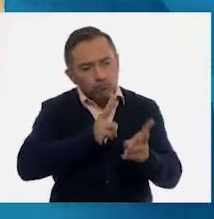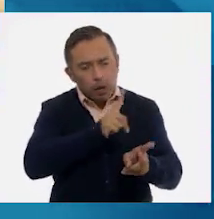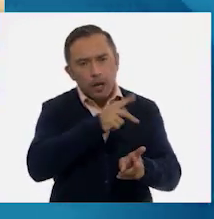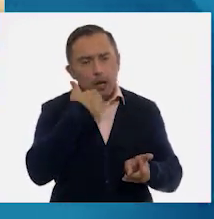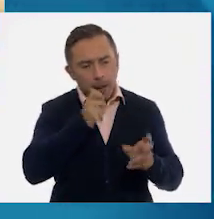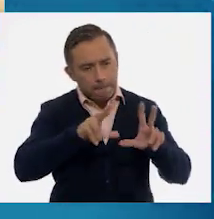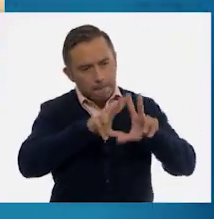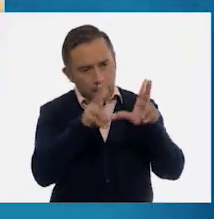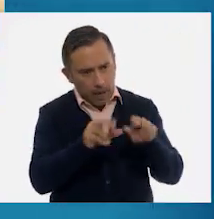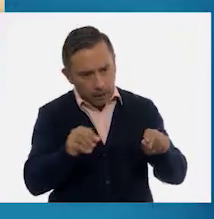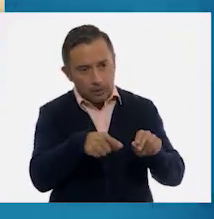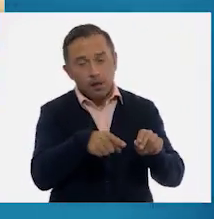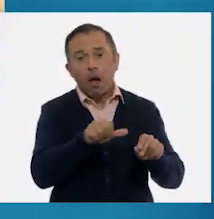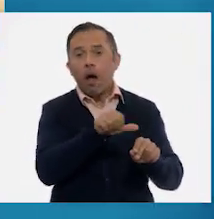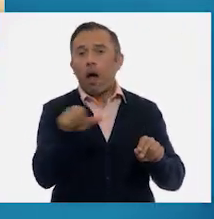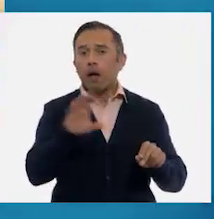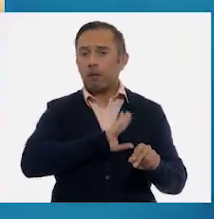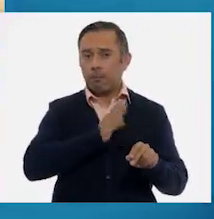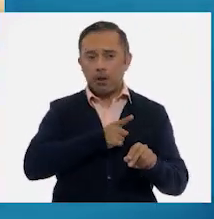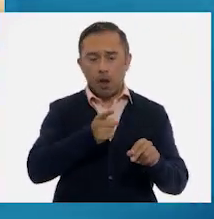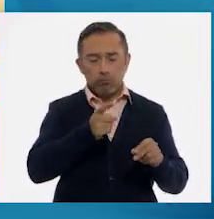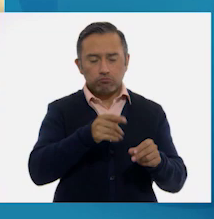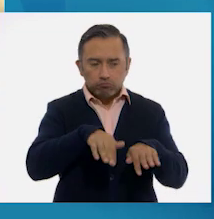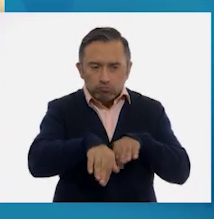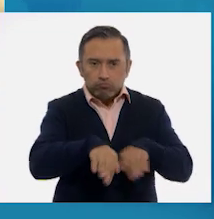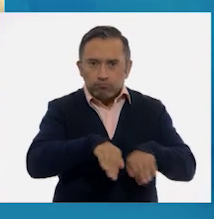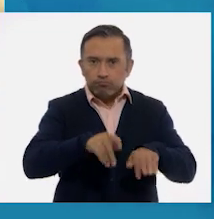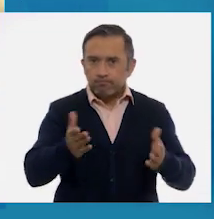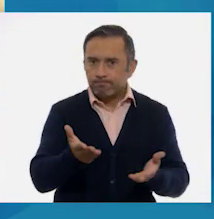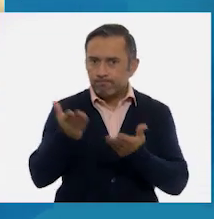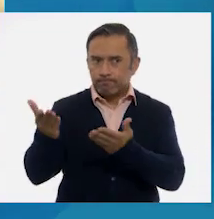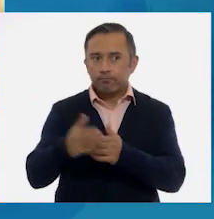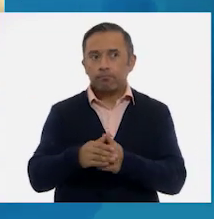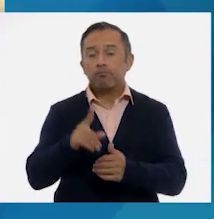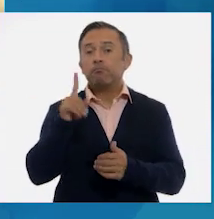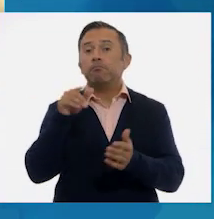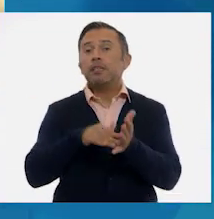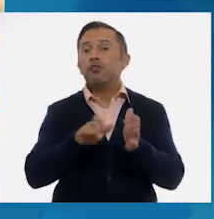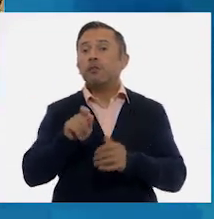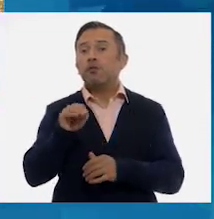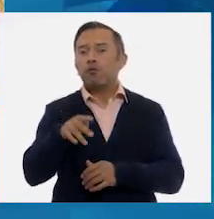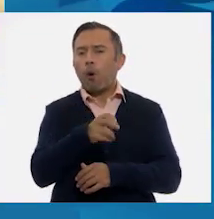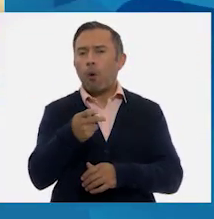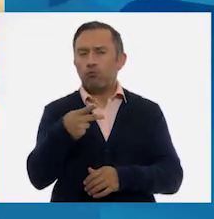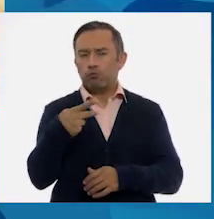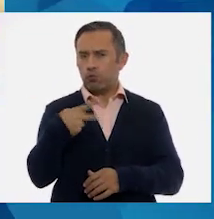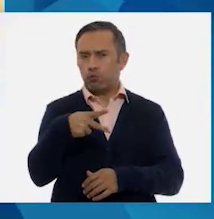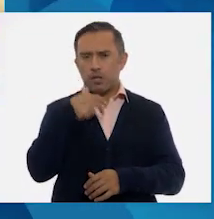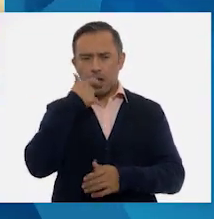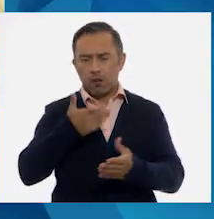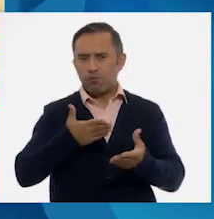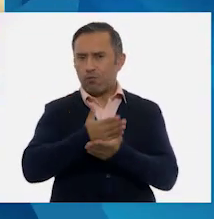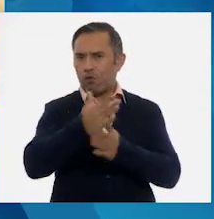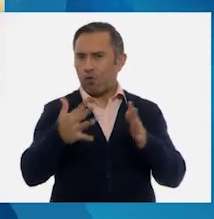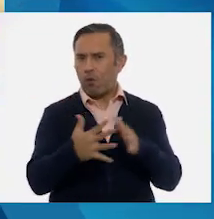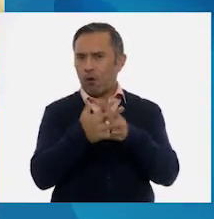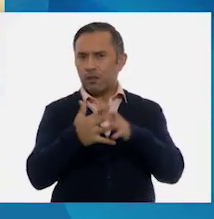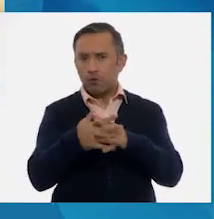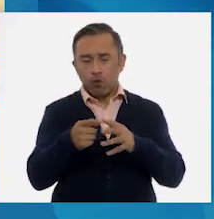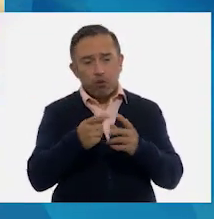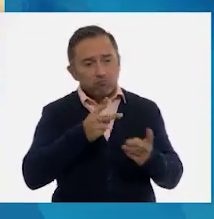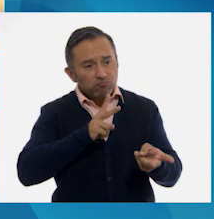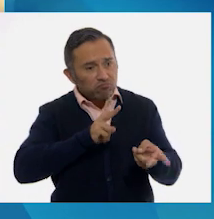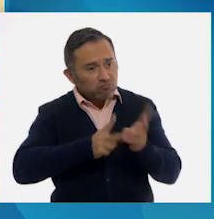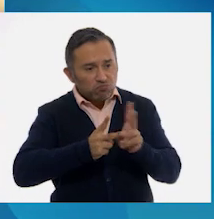españoles. En 1529, Nuño de Guzmán organizó su propia campaña de conquista, donde predominó la violencia sobre la